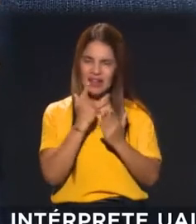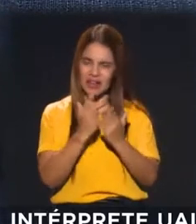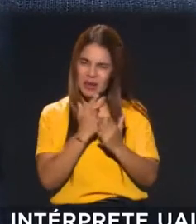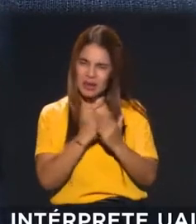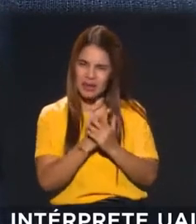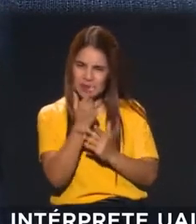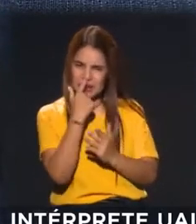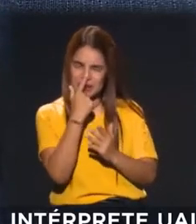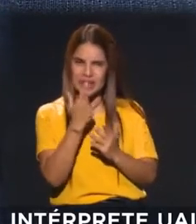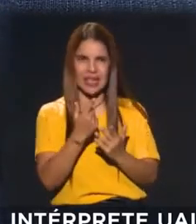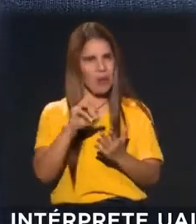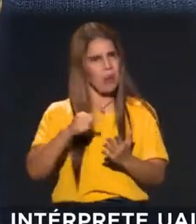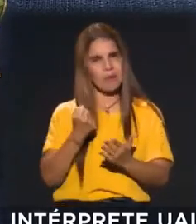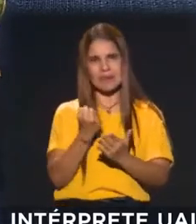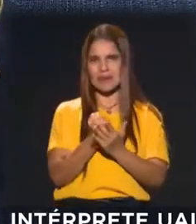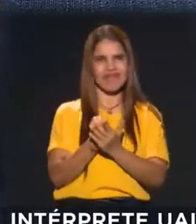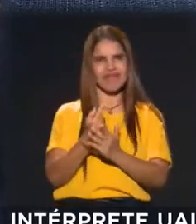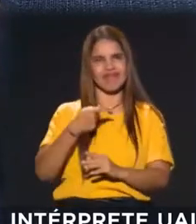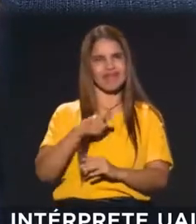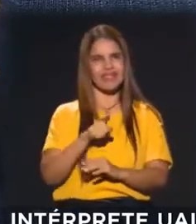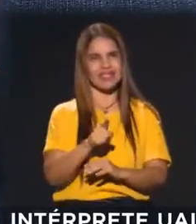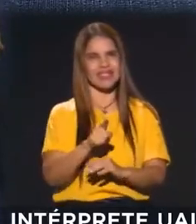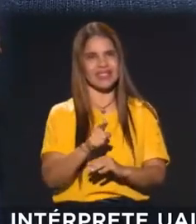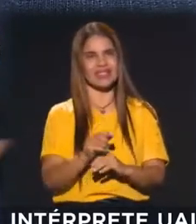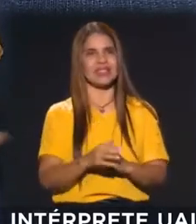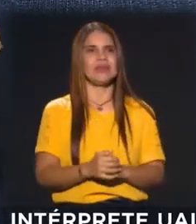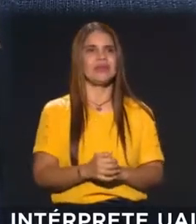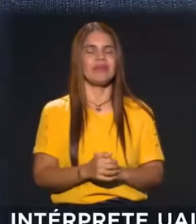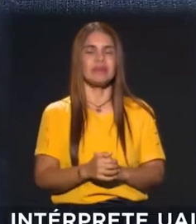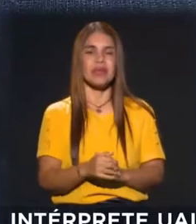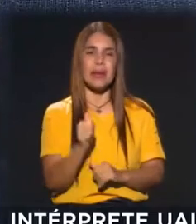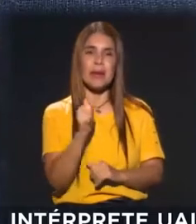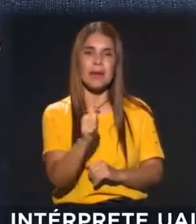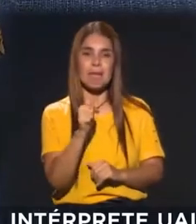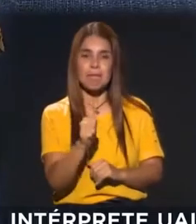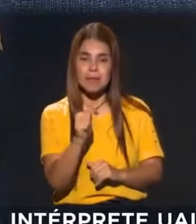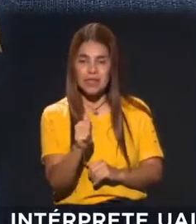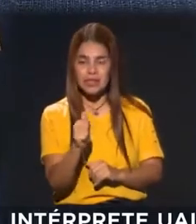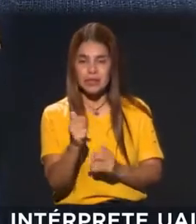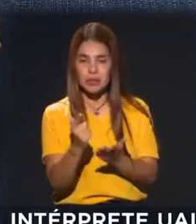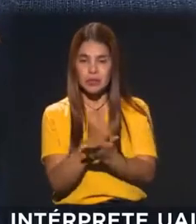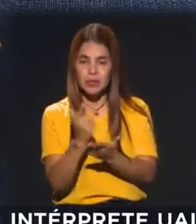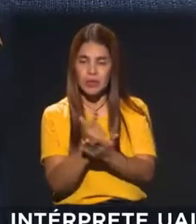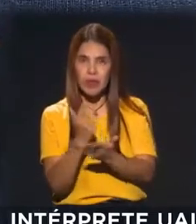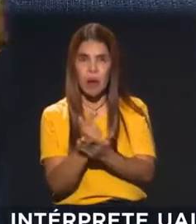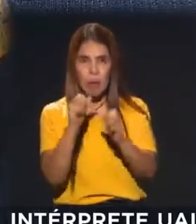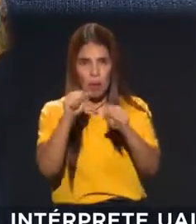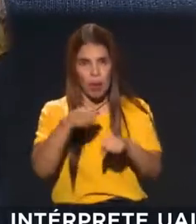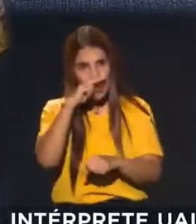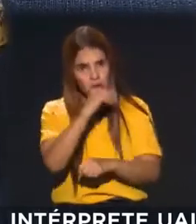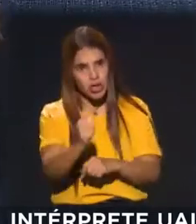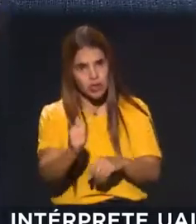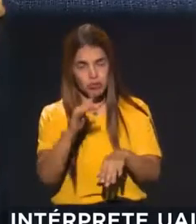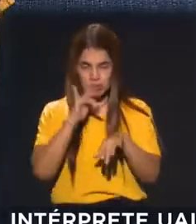ahí. Entonces, y otra cosa es dejar que el niño manipule los libros, ¿cierto? Entender el libro como un